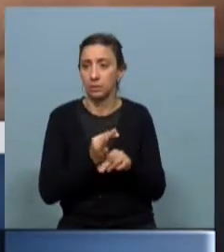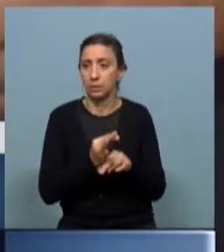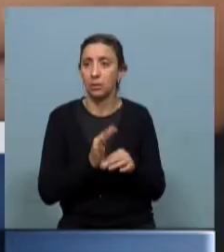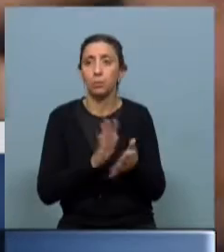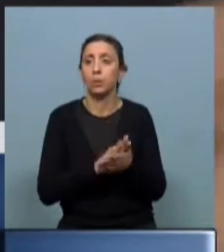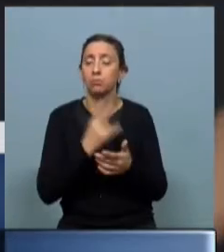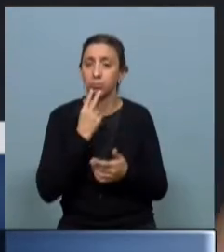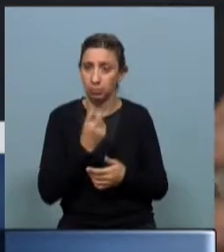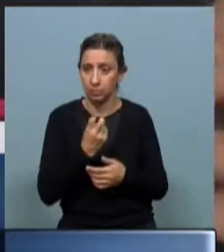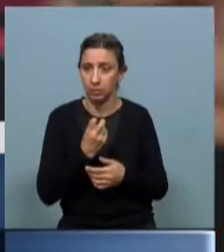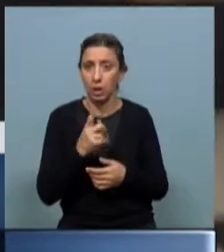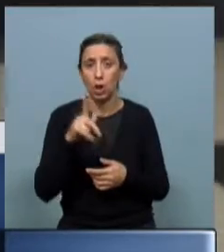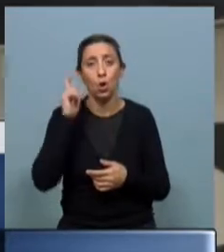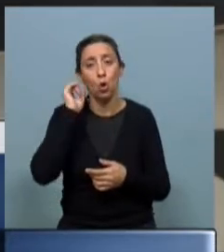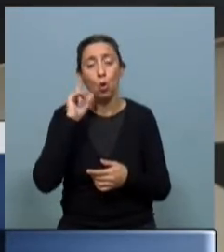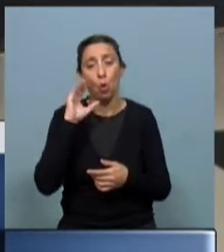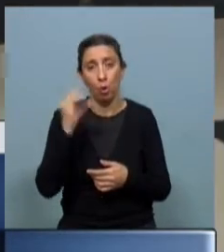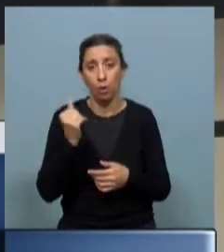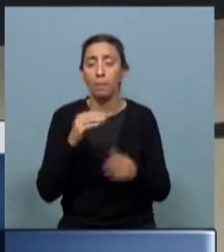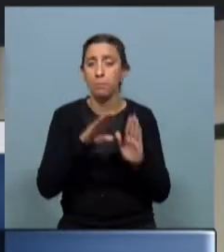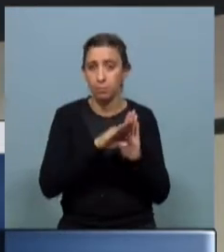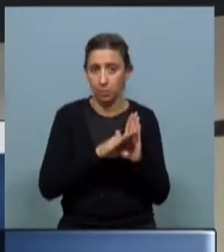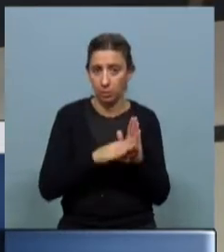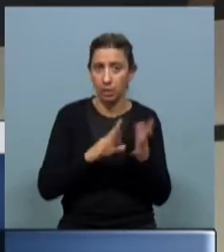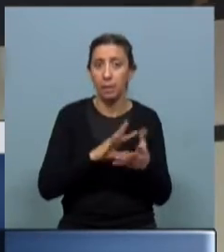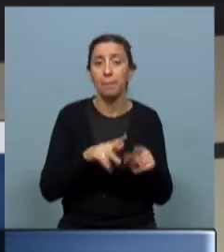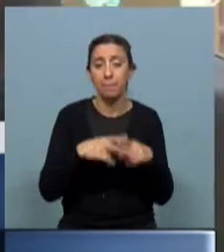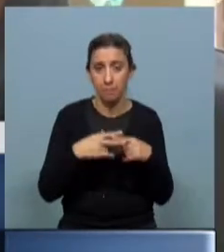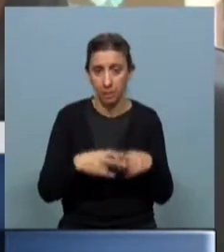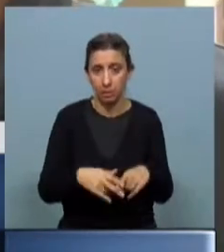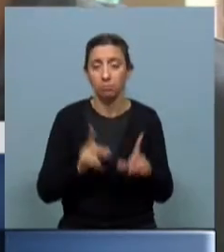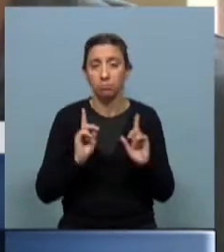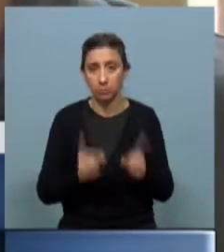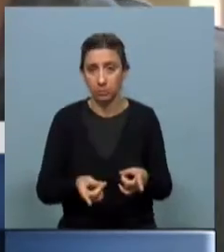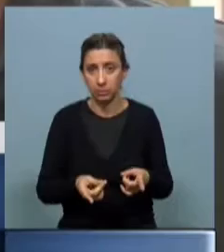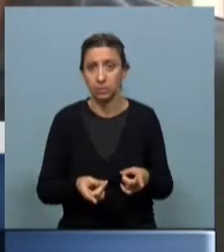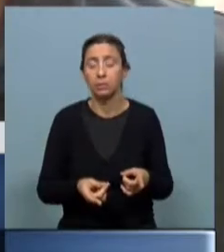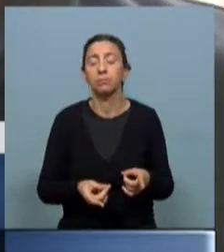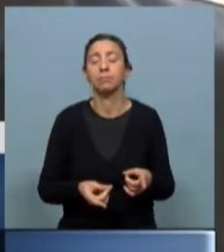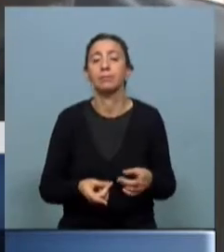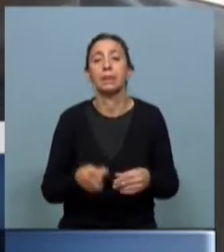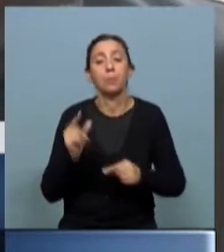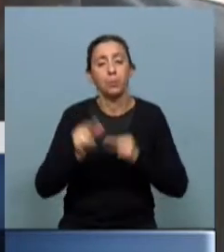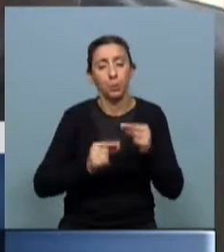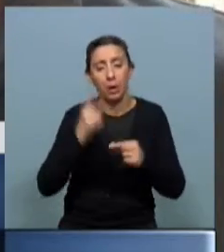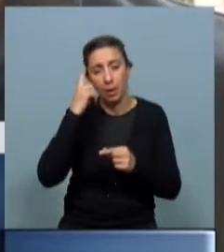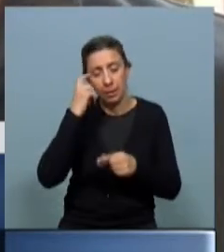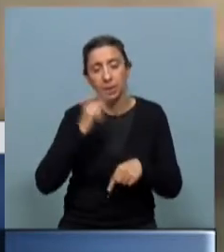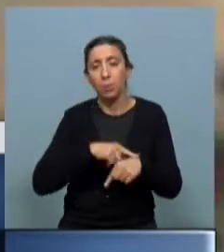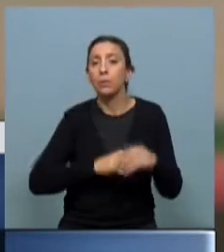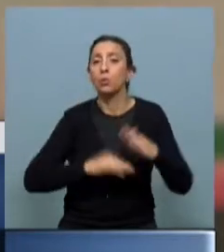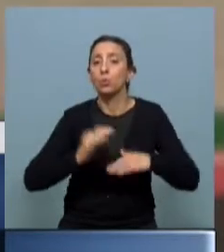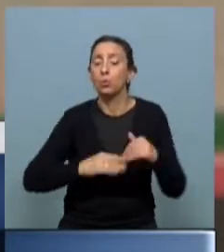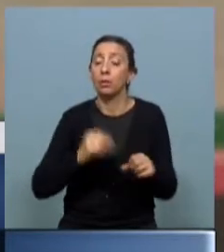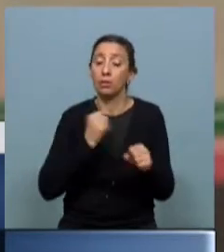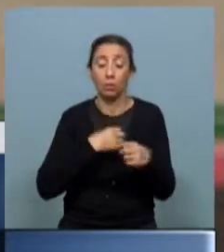de electrónica, de lógica, de programación y de mecánica para que lo vayan incorporando en sus construcciones. Los